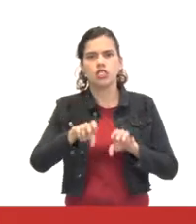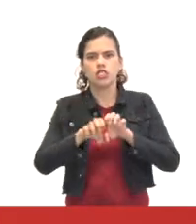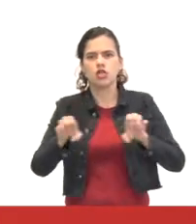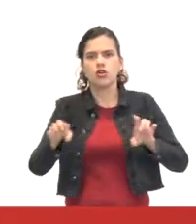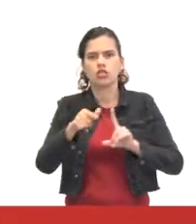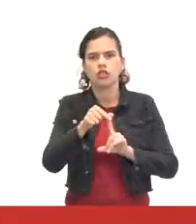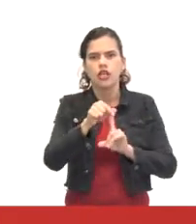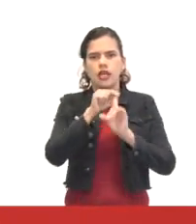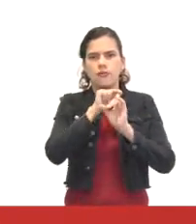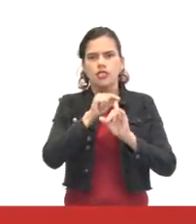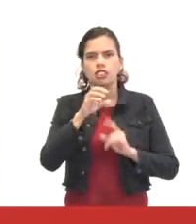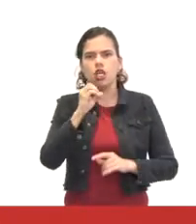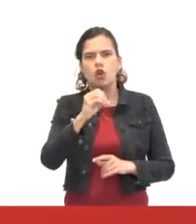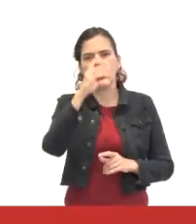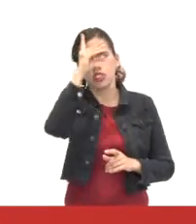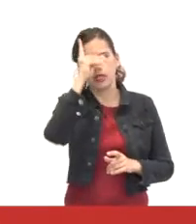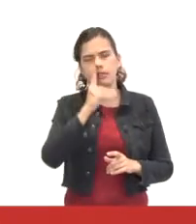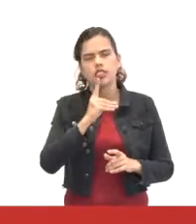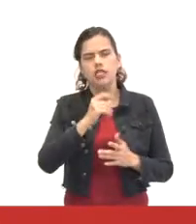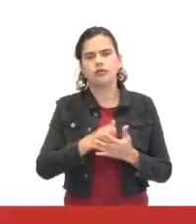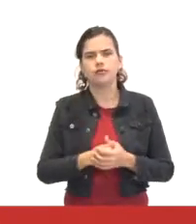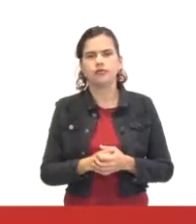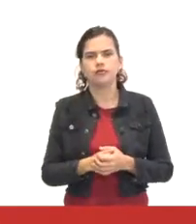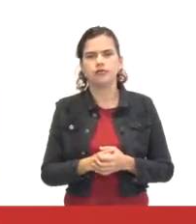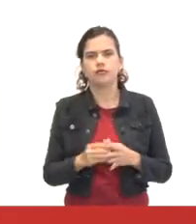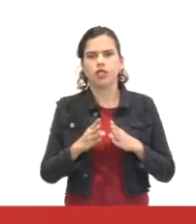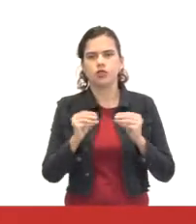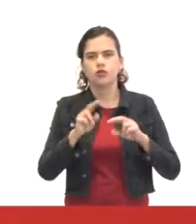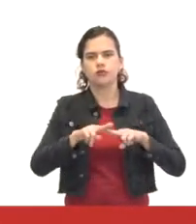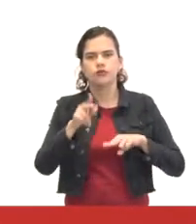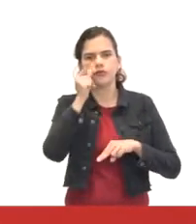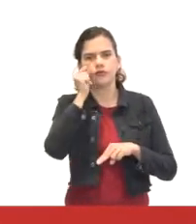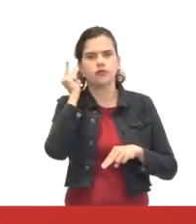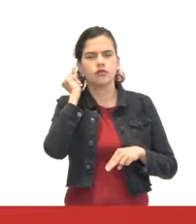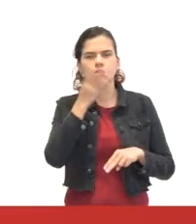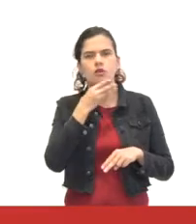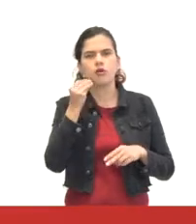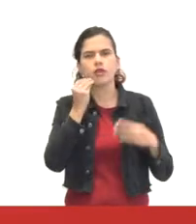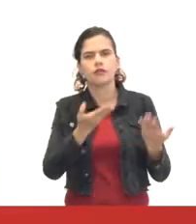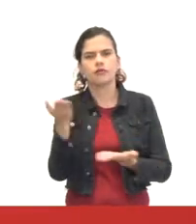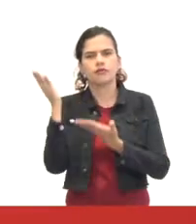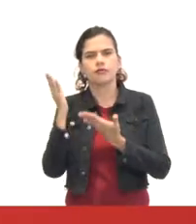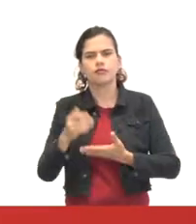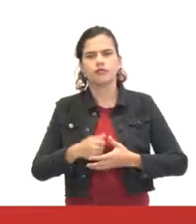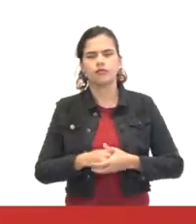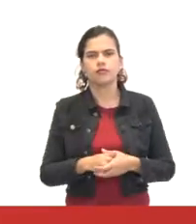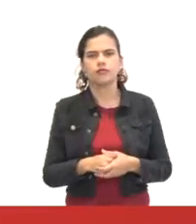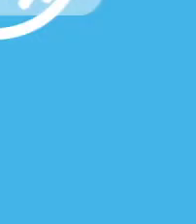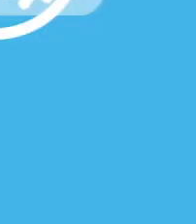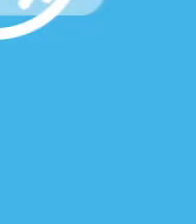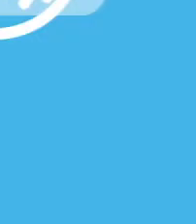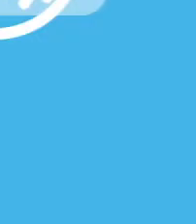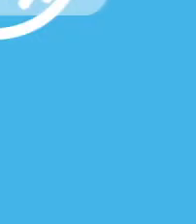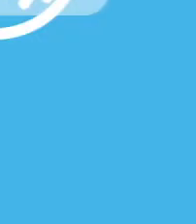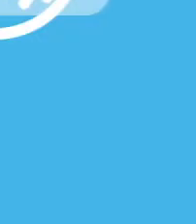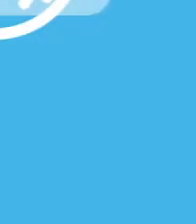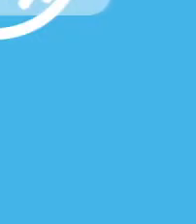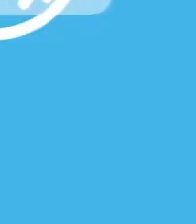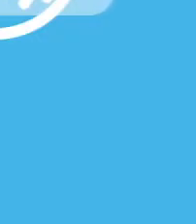necesidades educativas especiales y o discapacidad para todos los niños, niñas y adolescentes. ¡Sean bienvenidos!